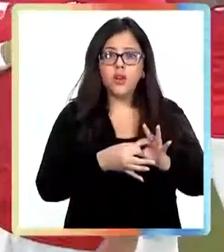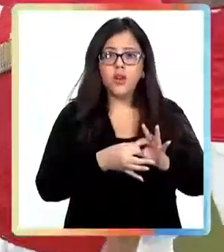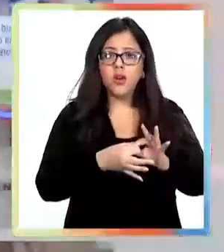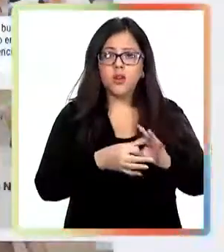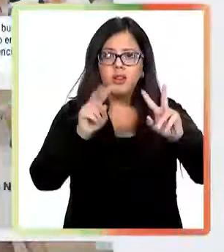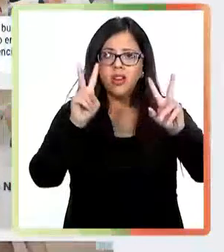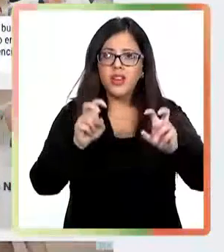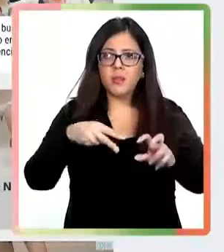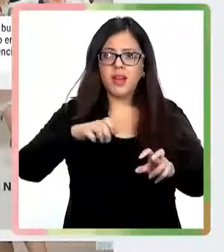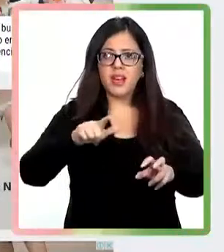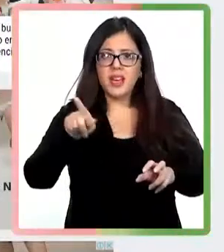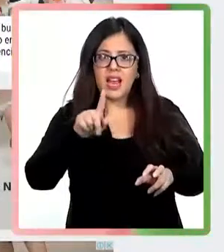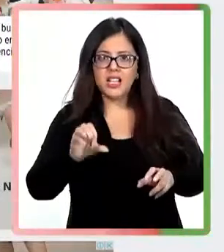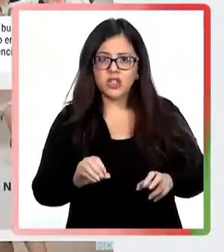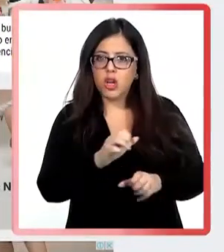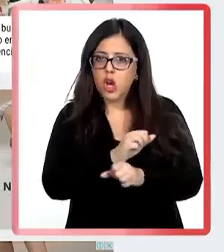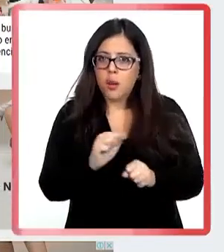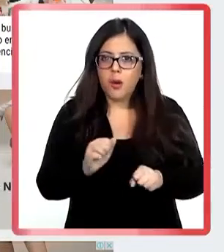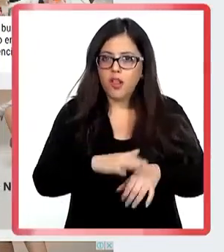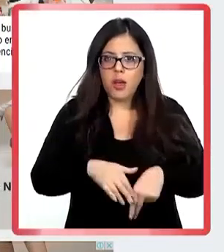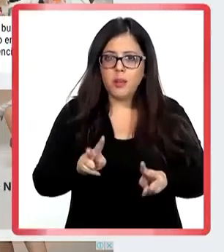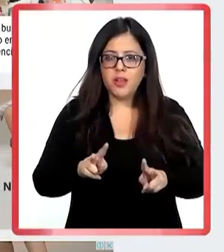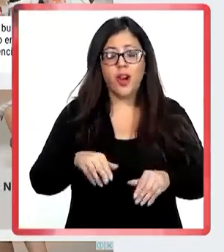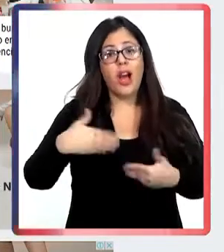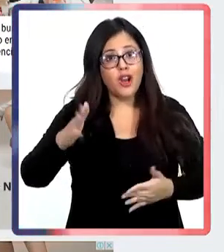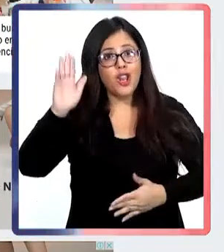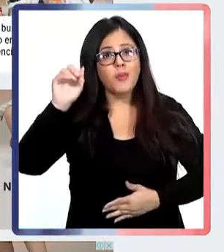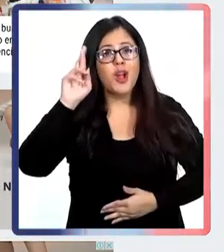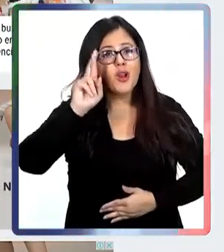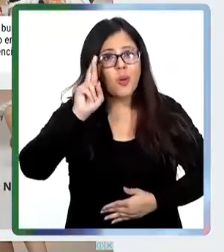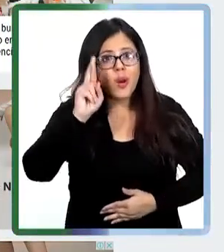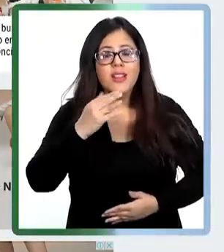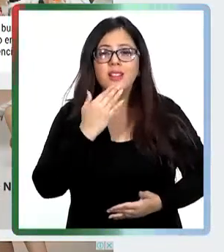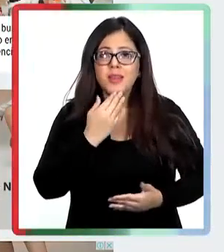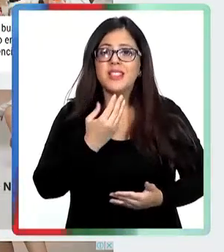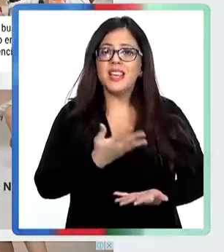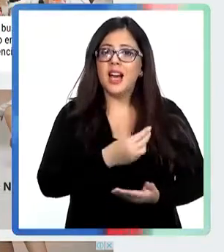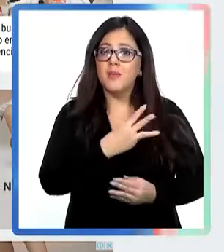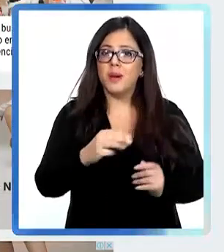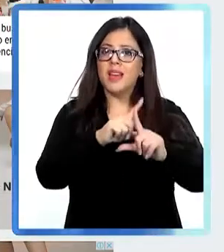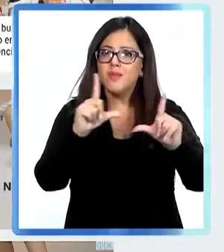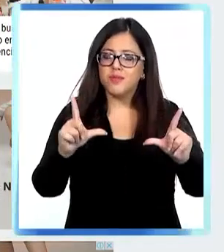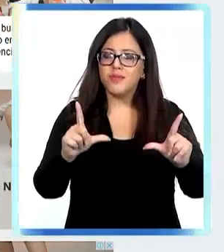Nelson Cabrera. Nos despedimos y recuerde visitar nuestra página web